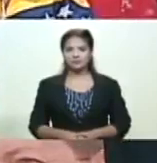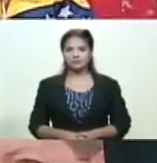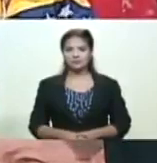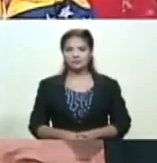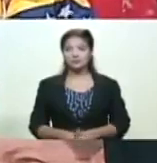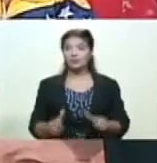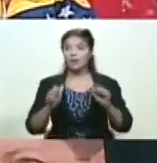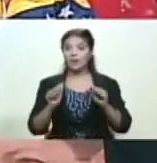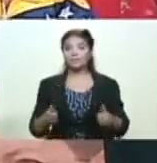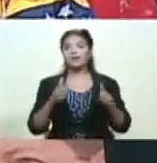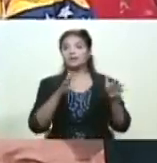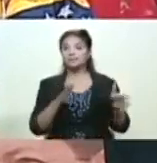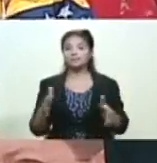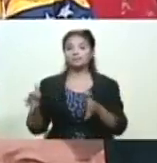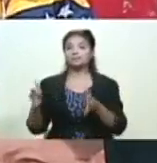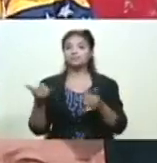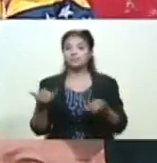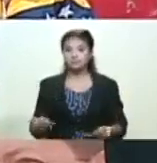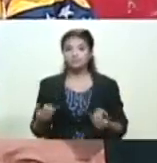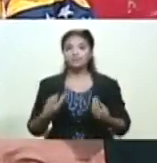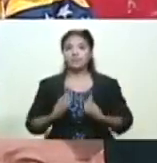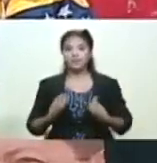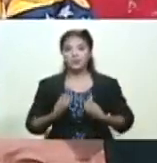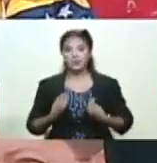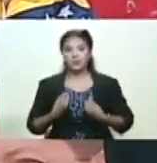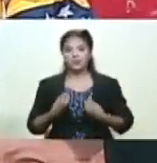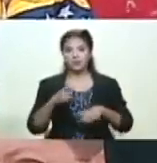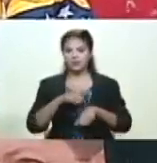entra la fase en que estamos viviendo.